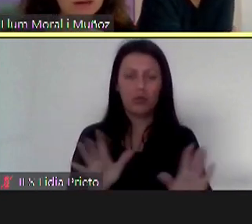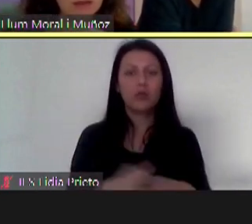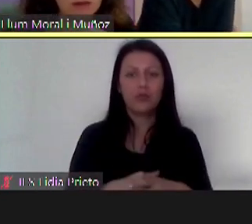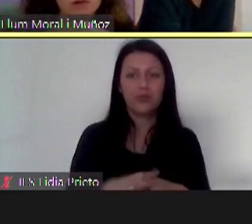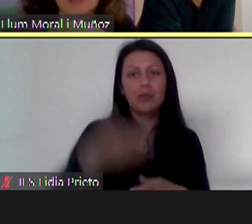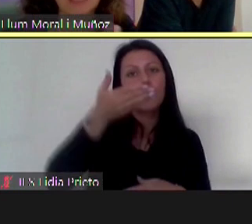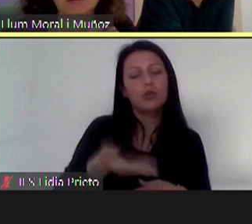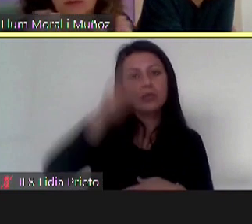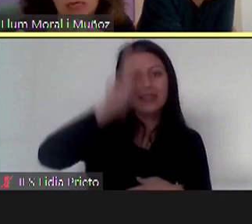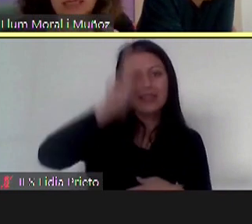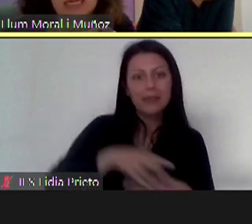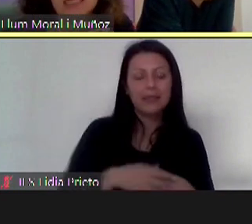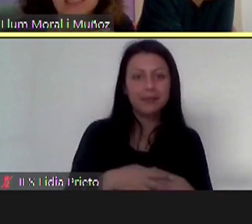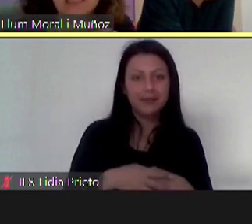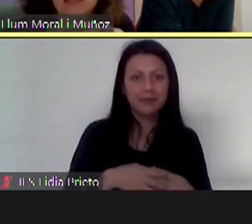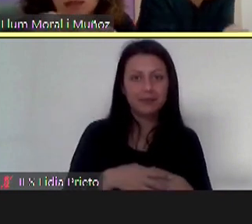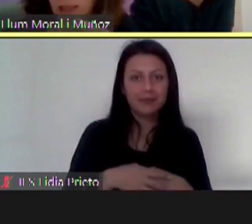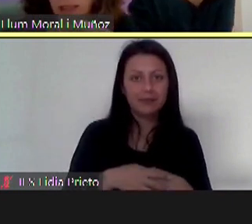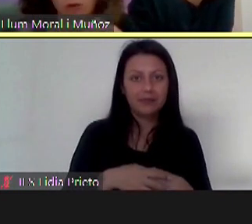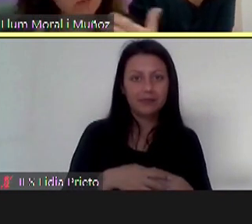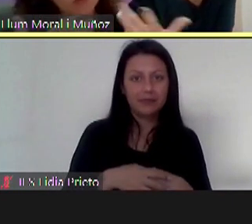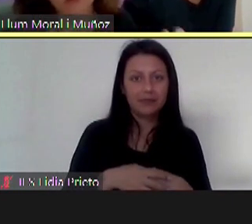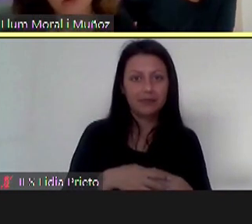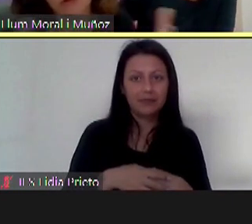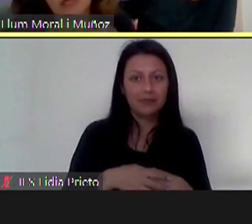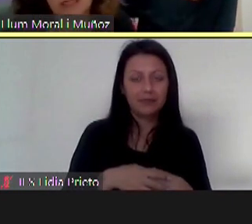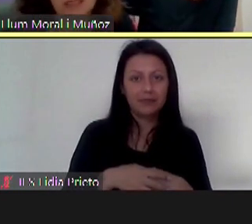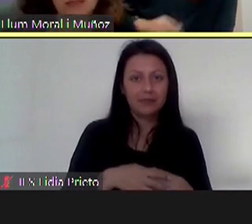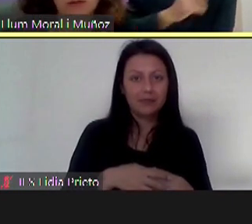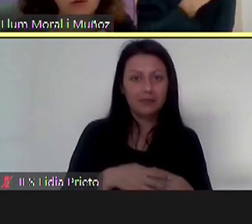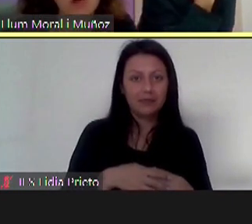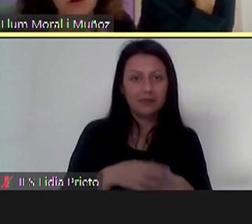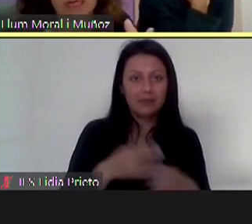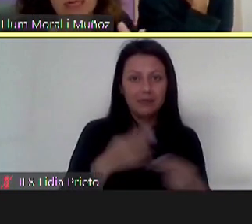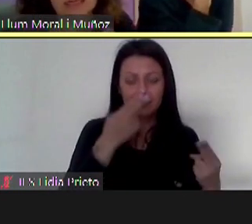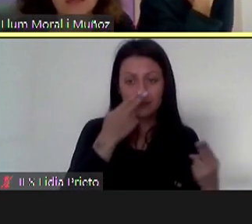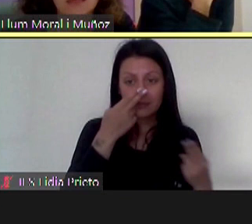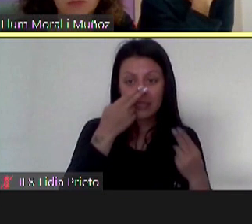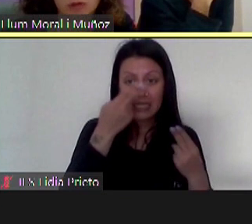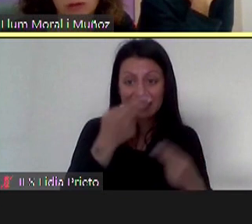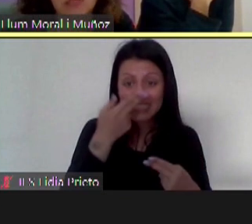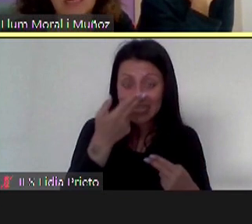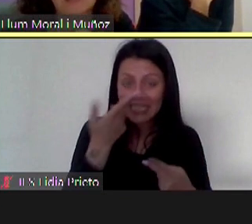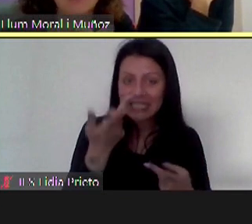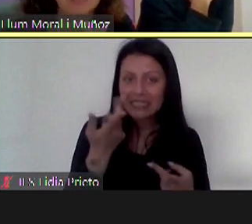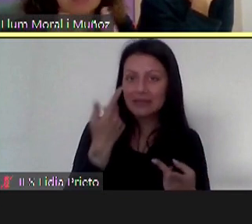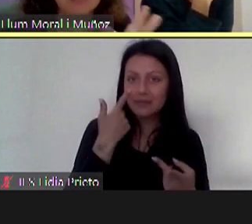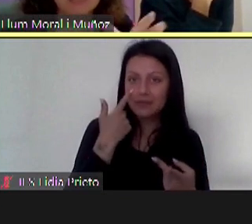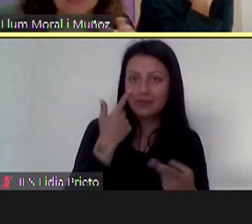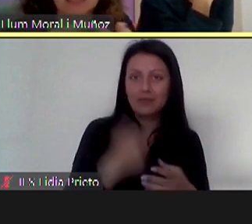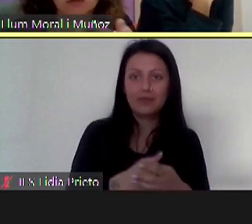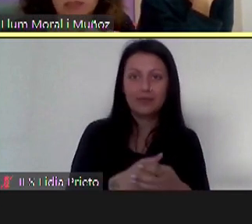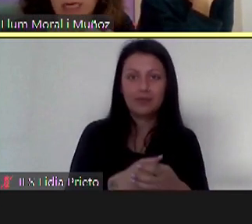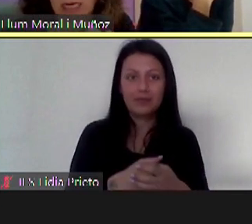Importante también, bueno, el interés que se muestra, pero esto yo creo que es en todo, la cordialidad, posibilidad de